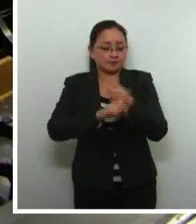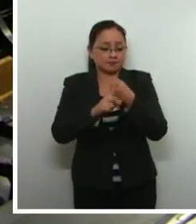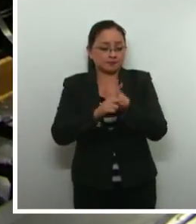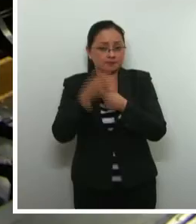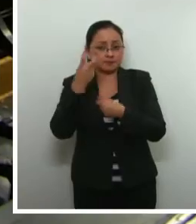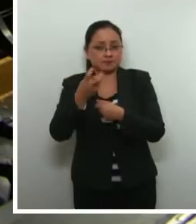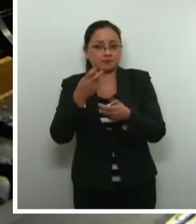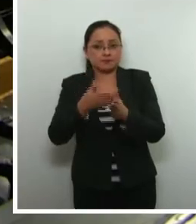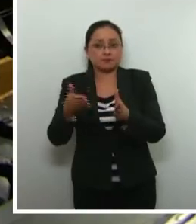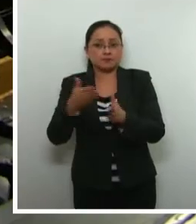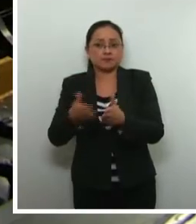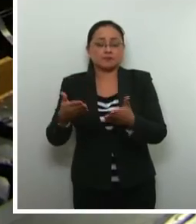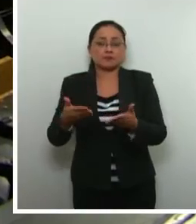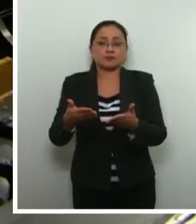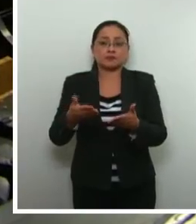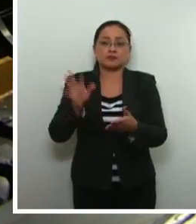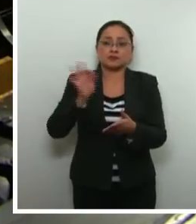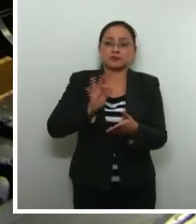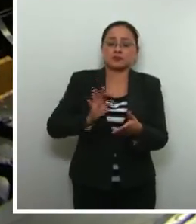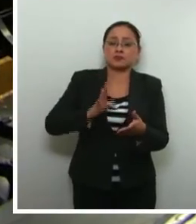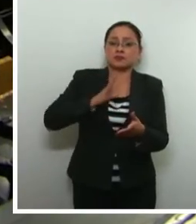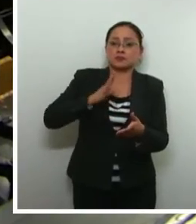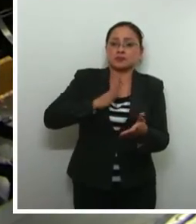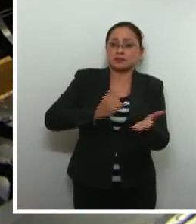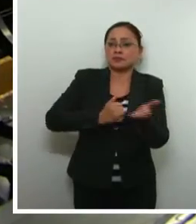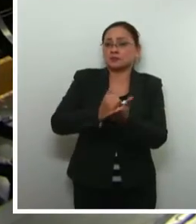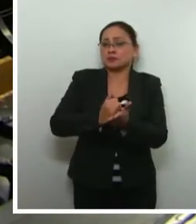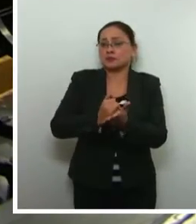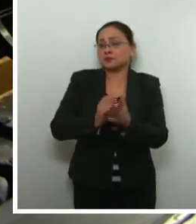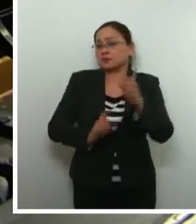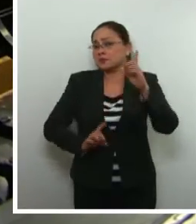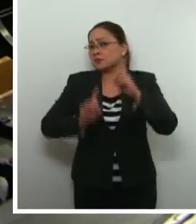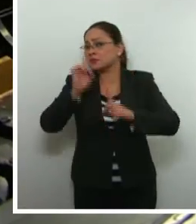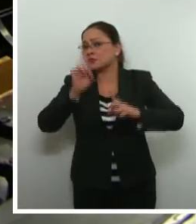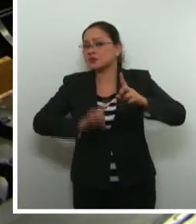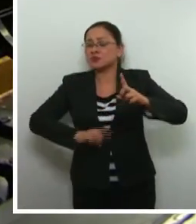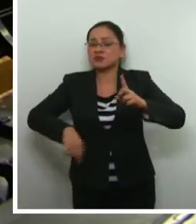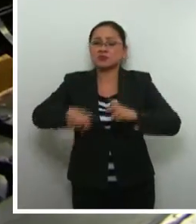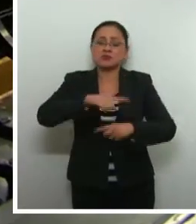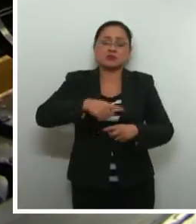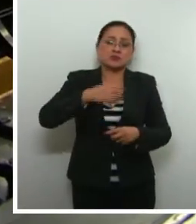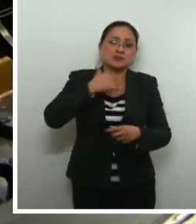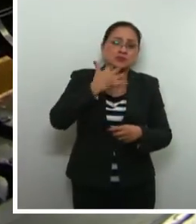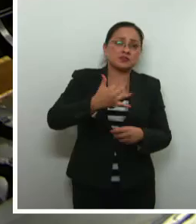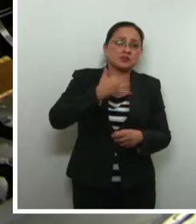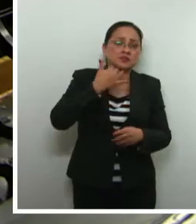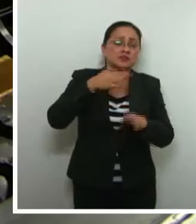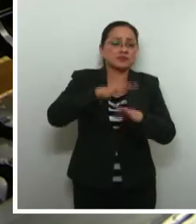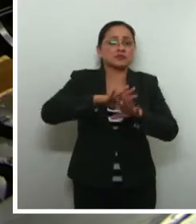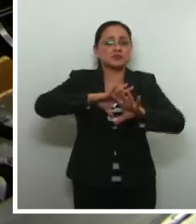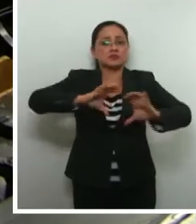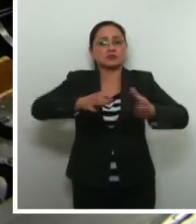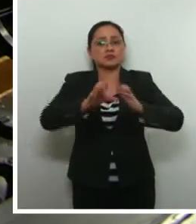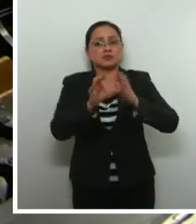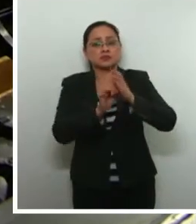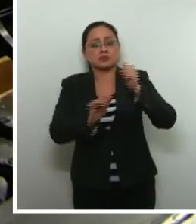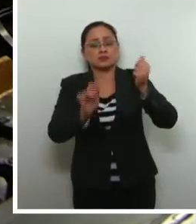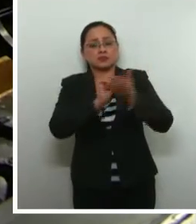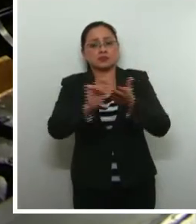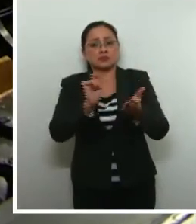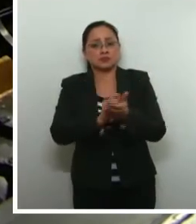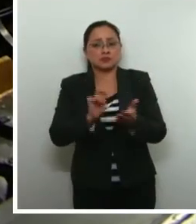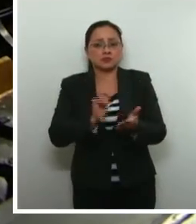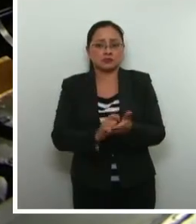planteamientos que puedan causar duda en las resoluciones que se tomen en la Asamblea